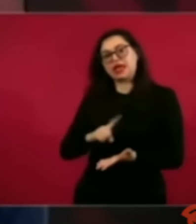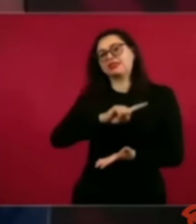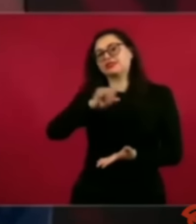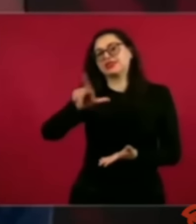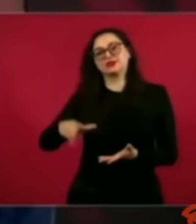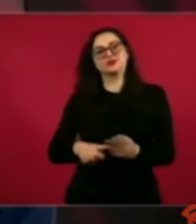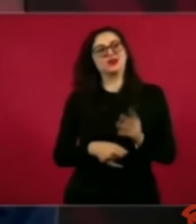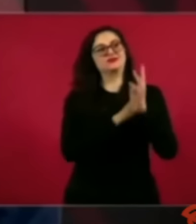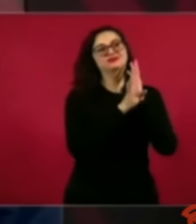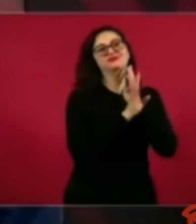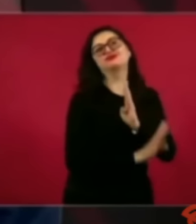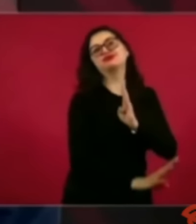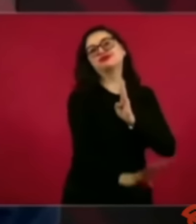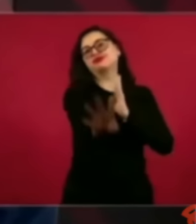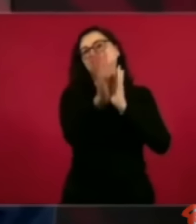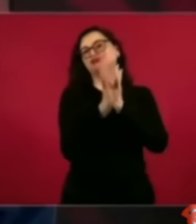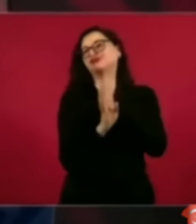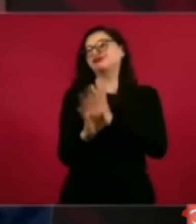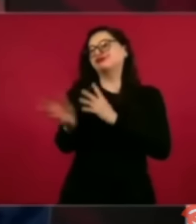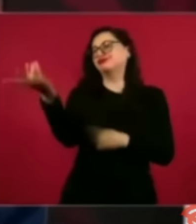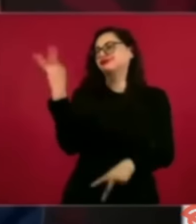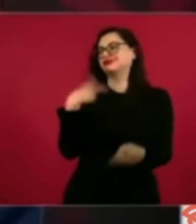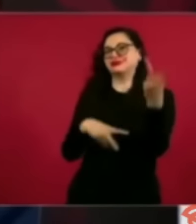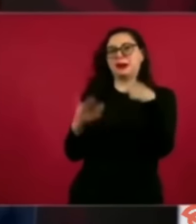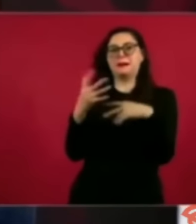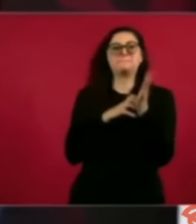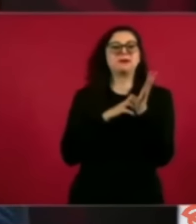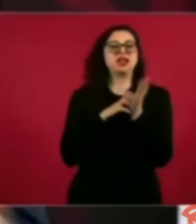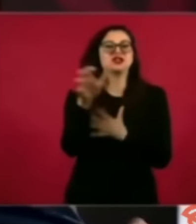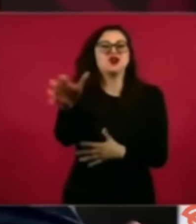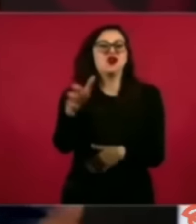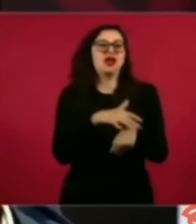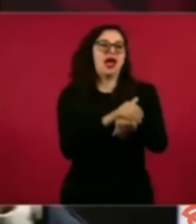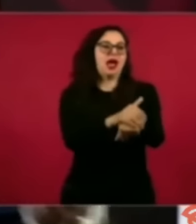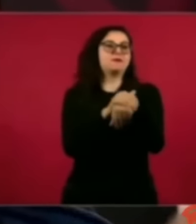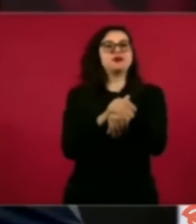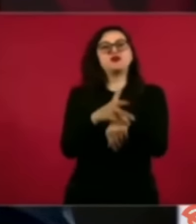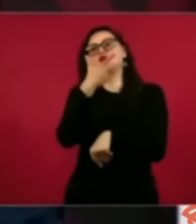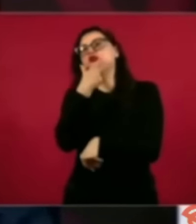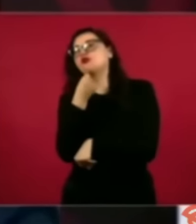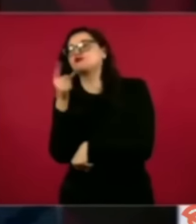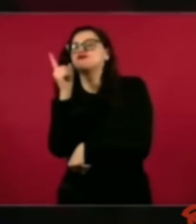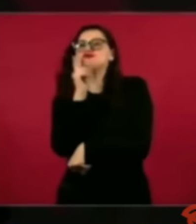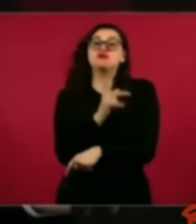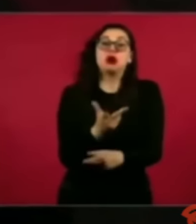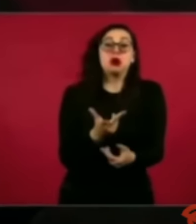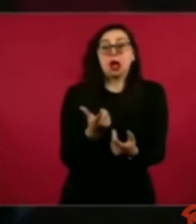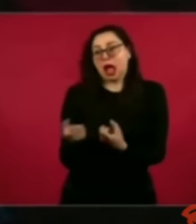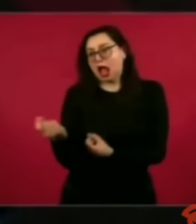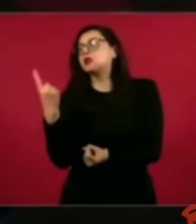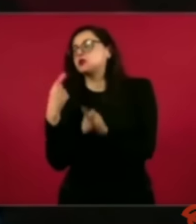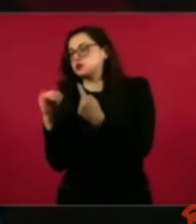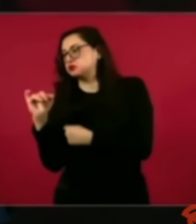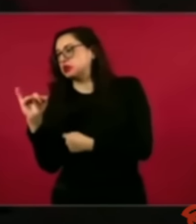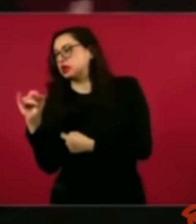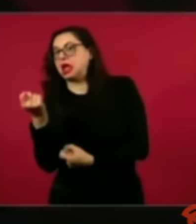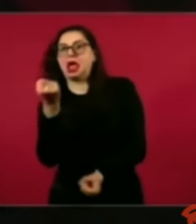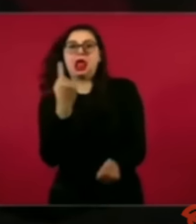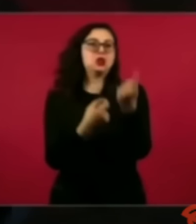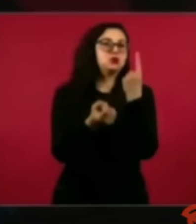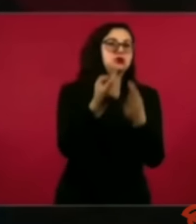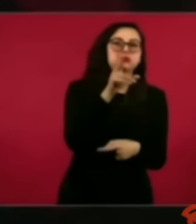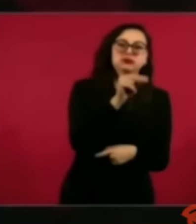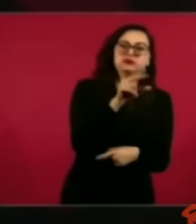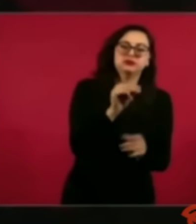millones de amigos, mujeres y hombres. ¿Cómo voy a recibir a unos y a otros no? Entonces,